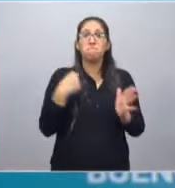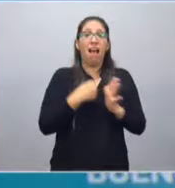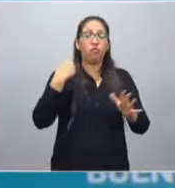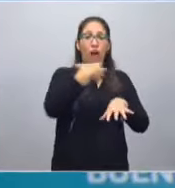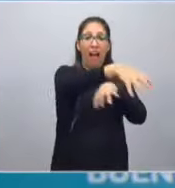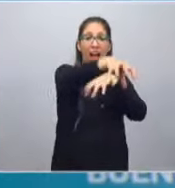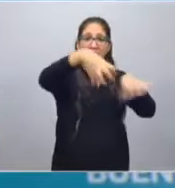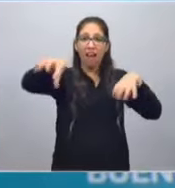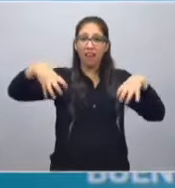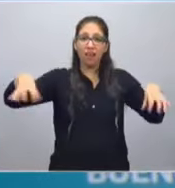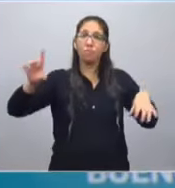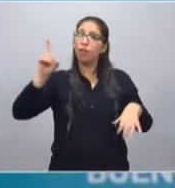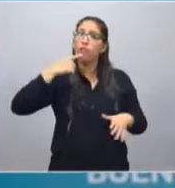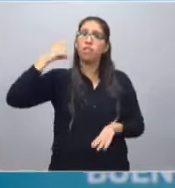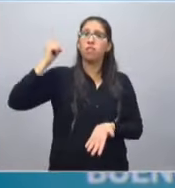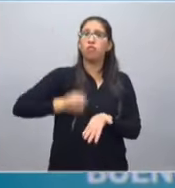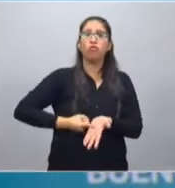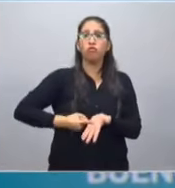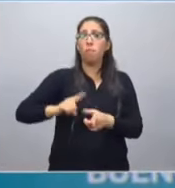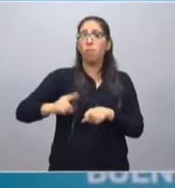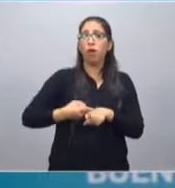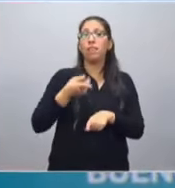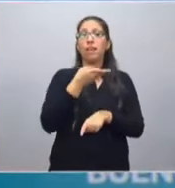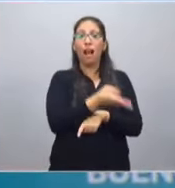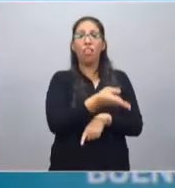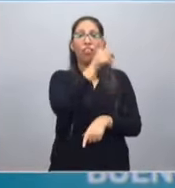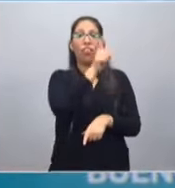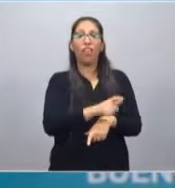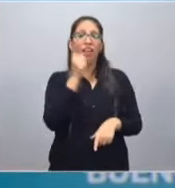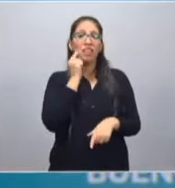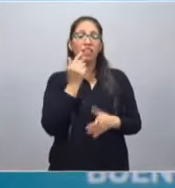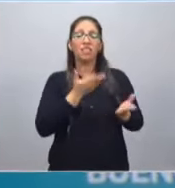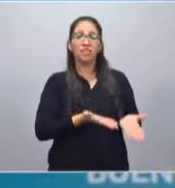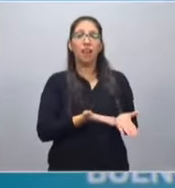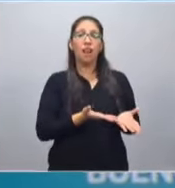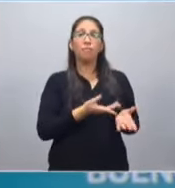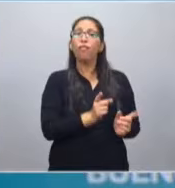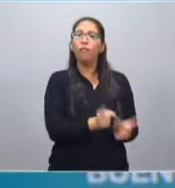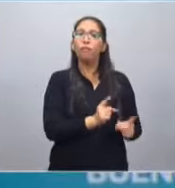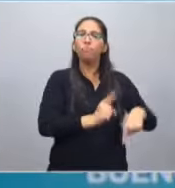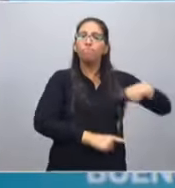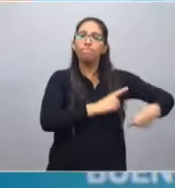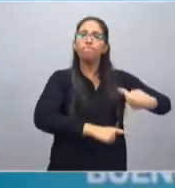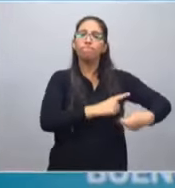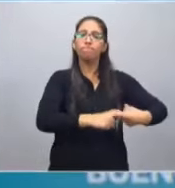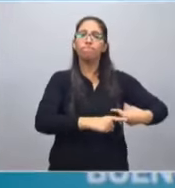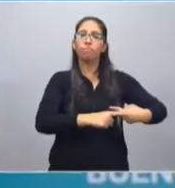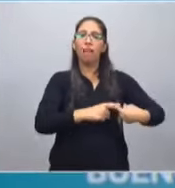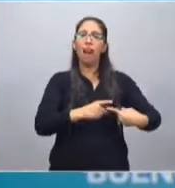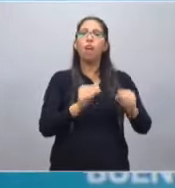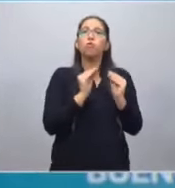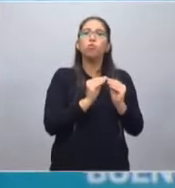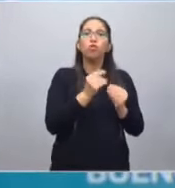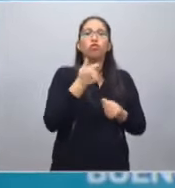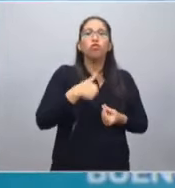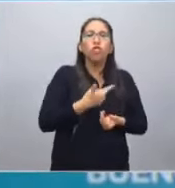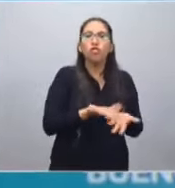decisión política el compromiso de sostener y poner a la política social como